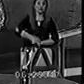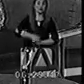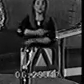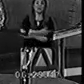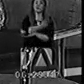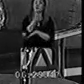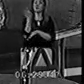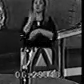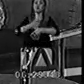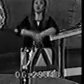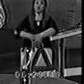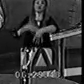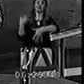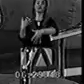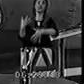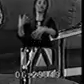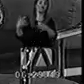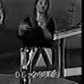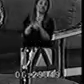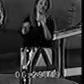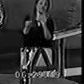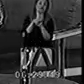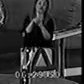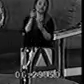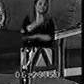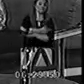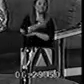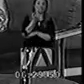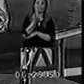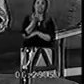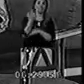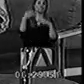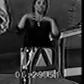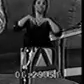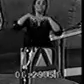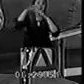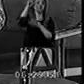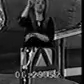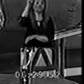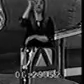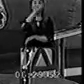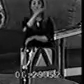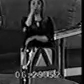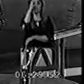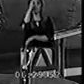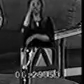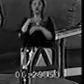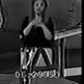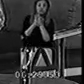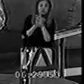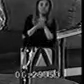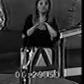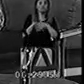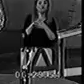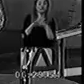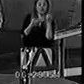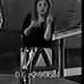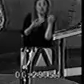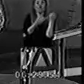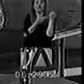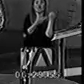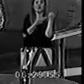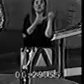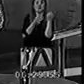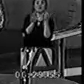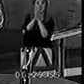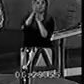se lanzaron a las calles a manifestar su oposición. El gobierno de Rafael Correa aprovechó la revuelta para reforzar la decaída imagen